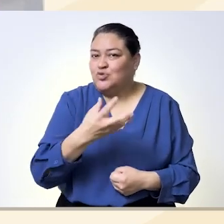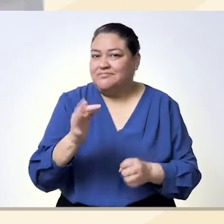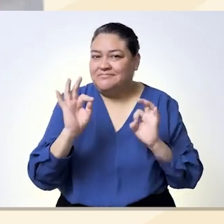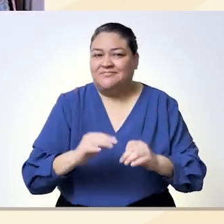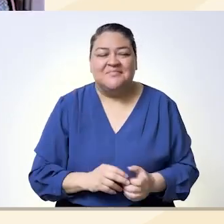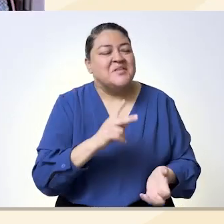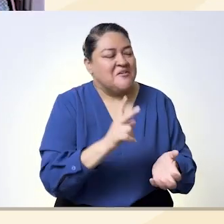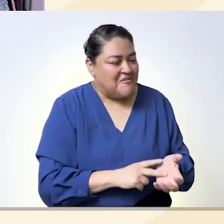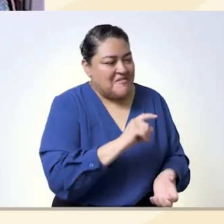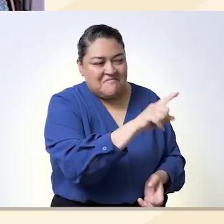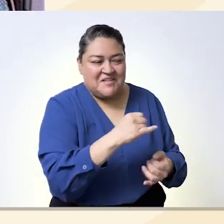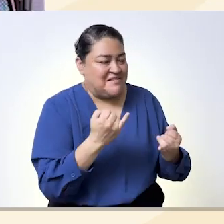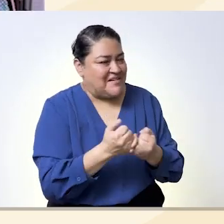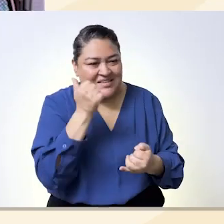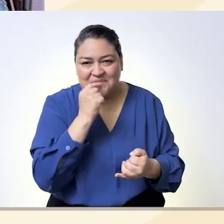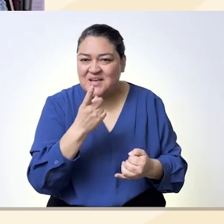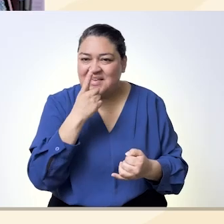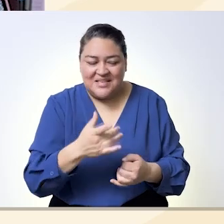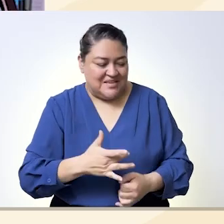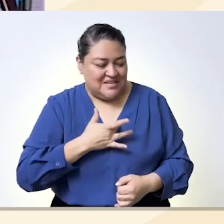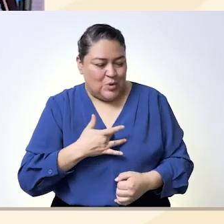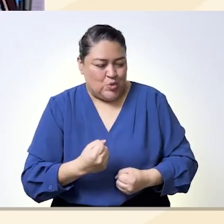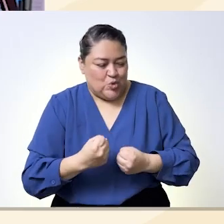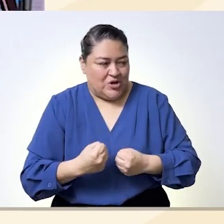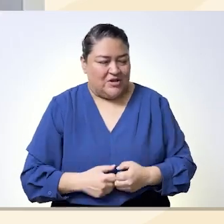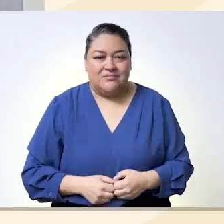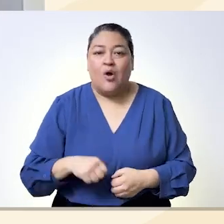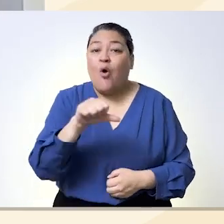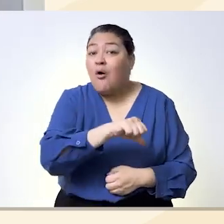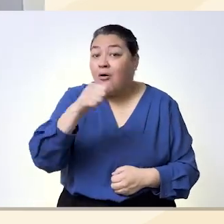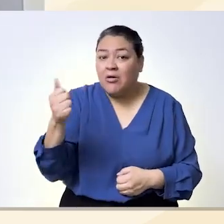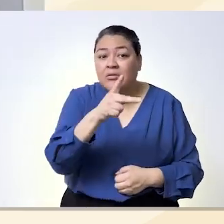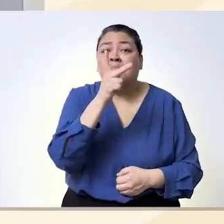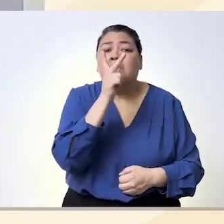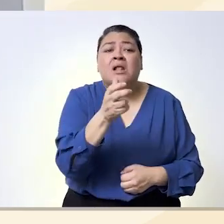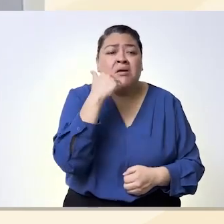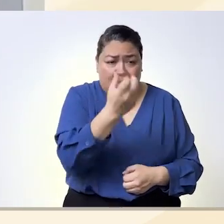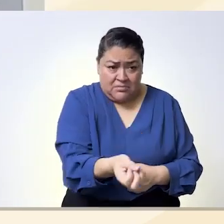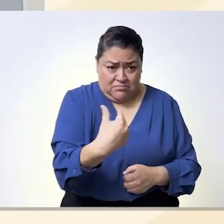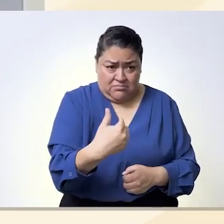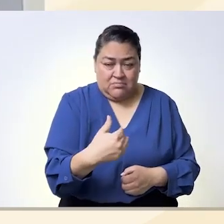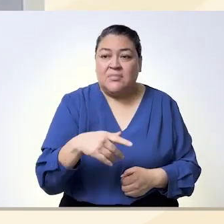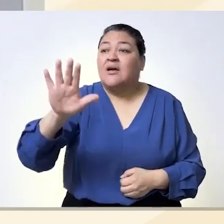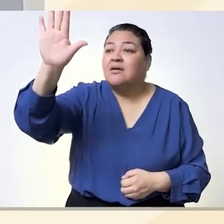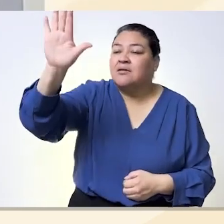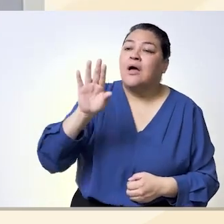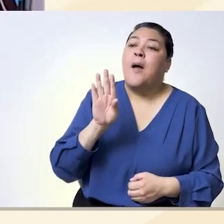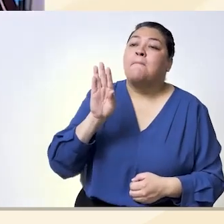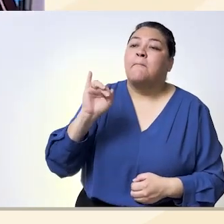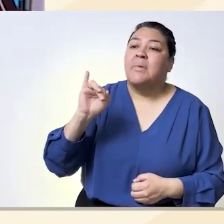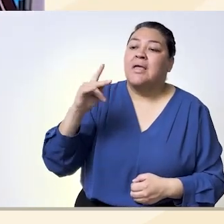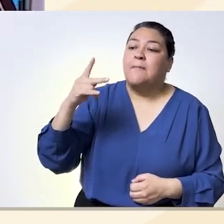fabuloso. Sí, la intensidad otra vez, como una de sus palabras clave. Sensibilidad. ¿Alguna neurodivergencia que ustedes quieran poner sobre la